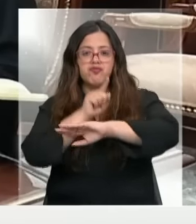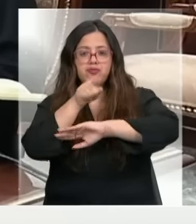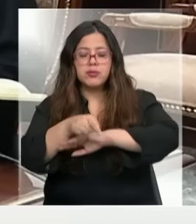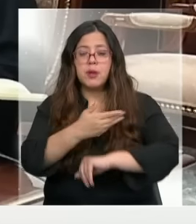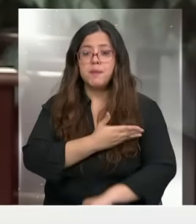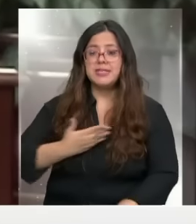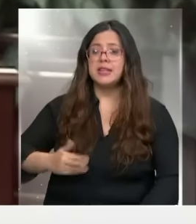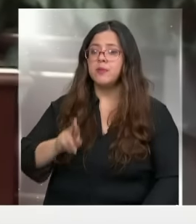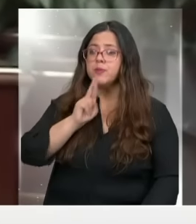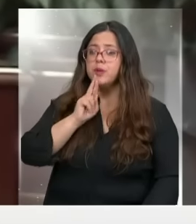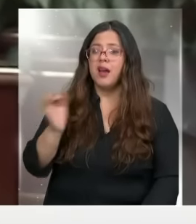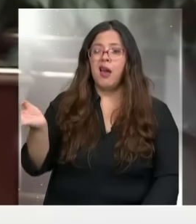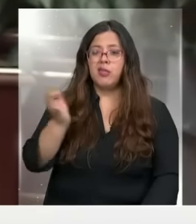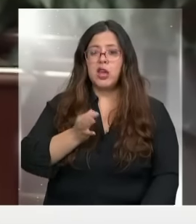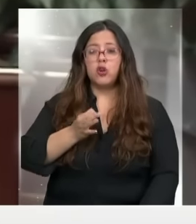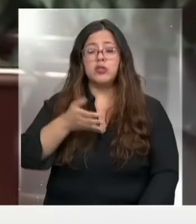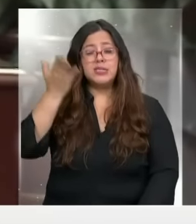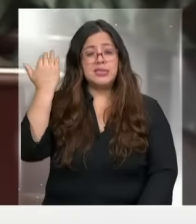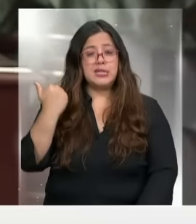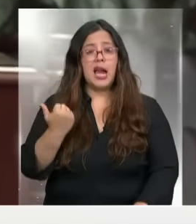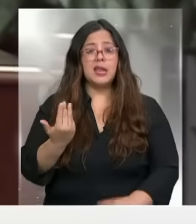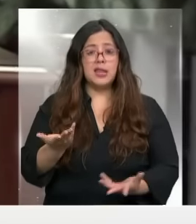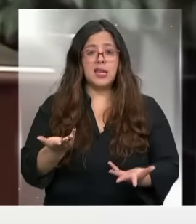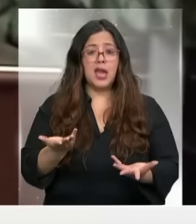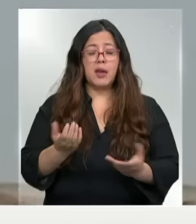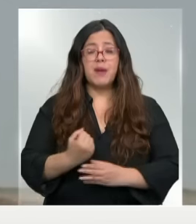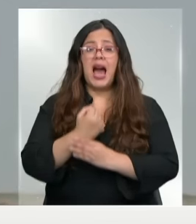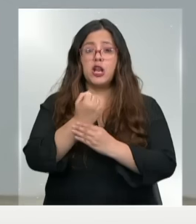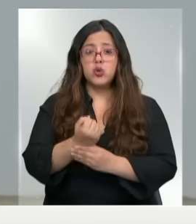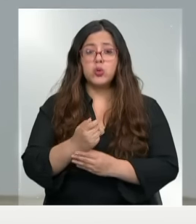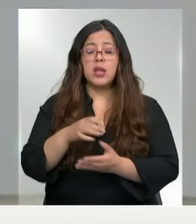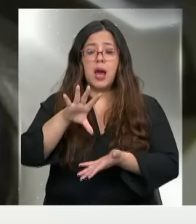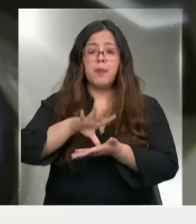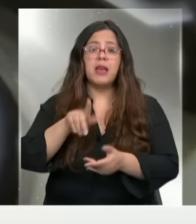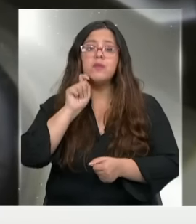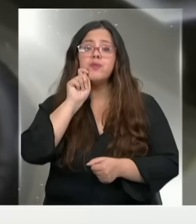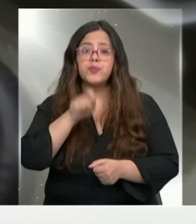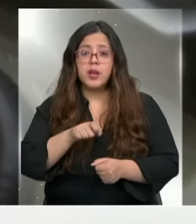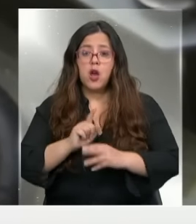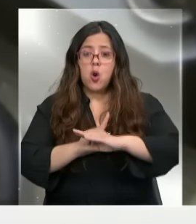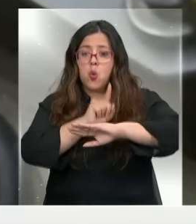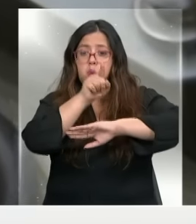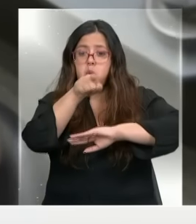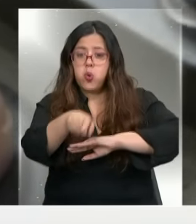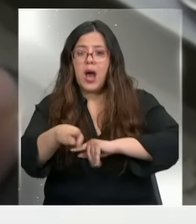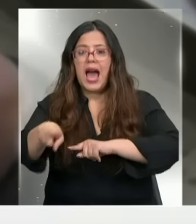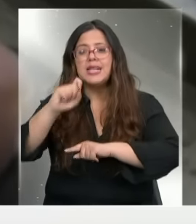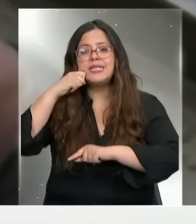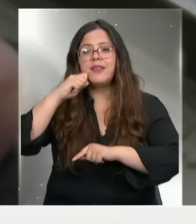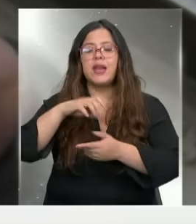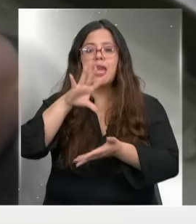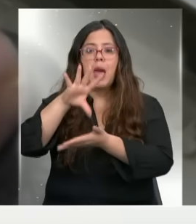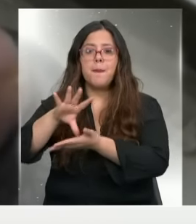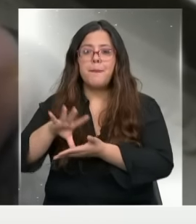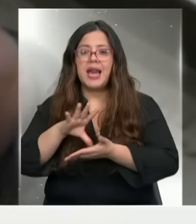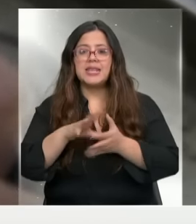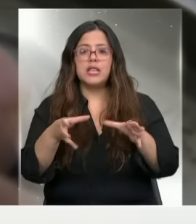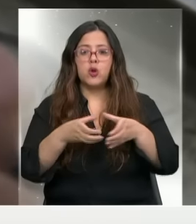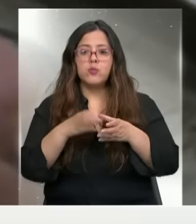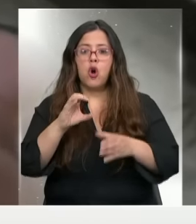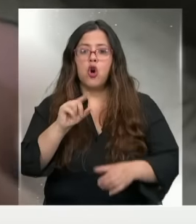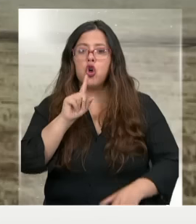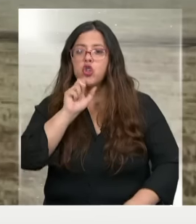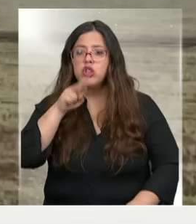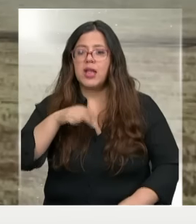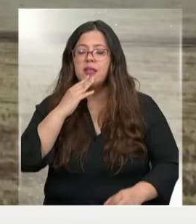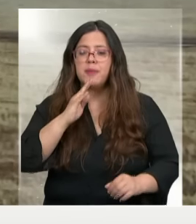advertido que si Occidente permitía a Ucrania atacar territorio ruso con misiles de mayor alcance, significaría que los países de la OTAN están